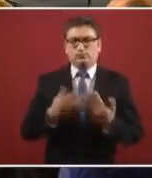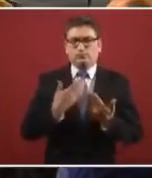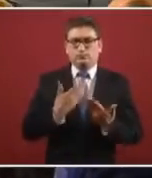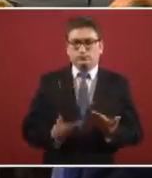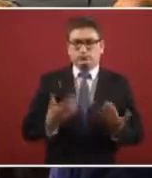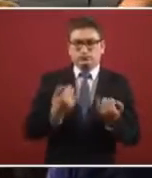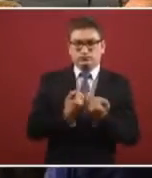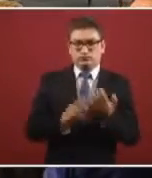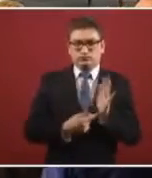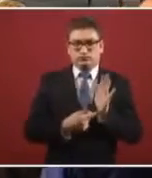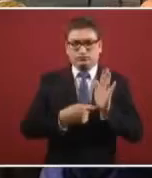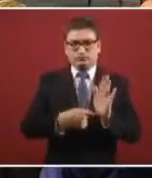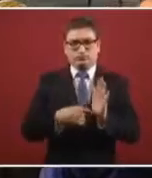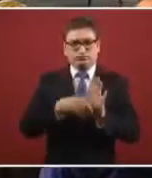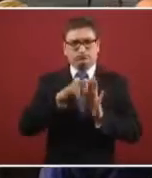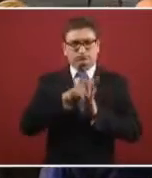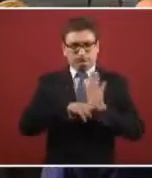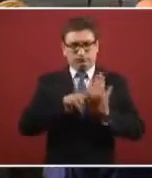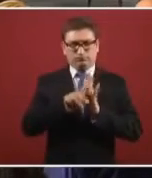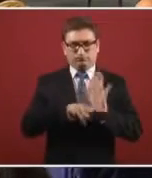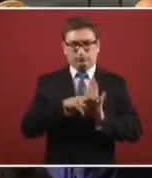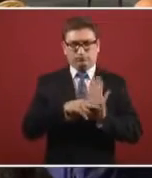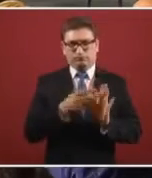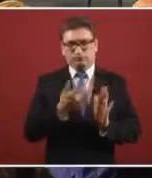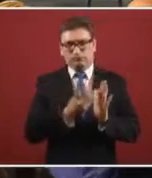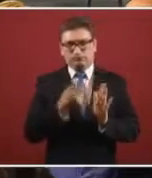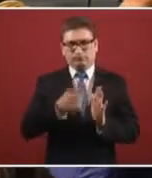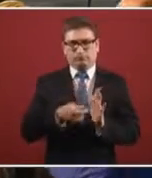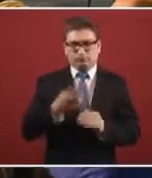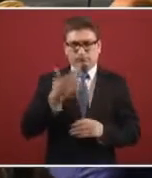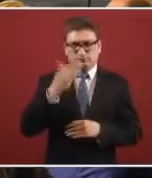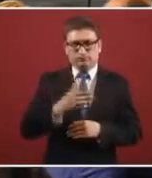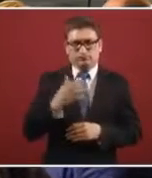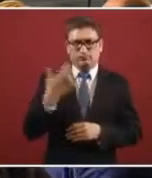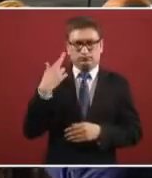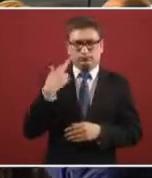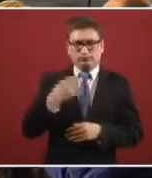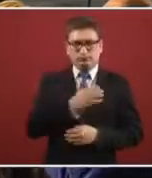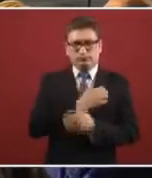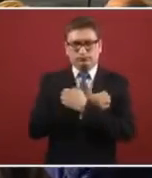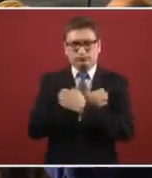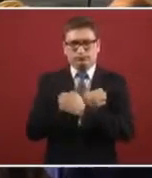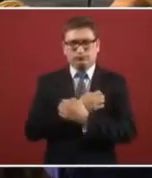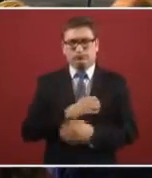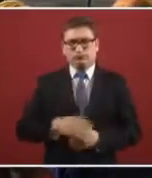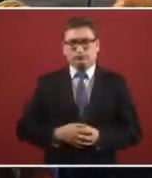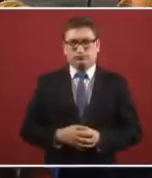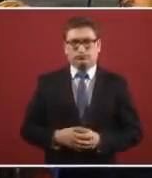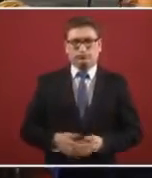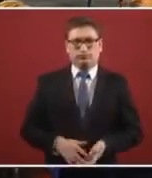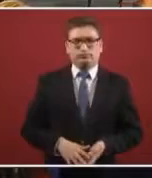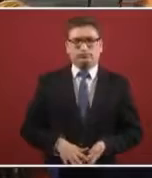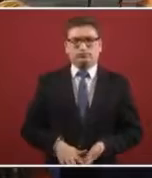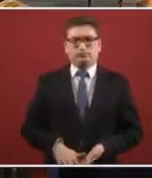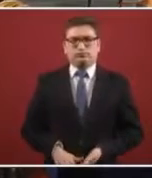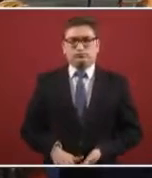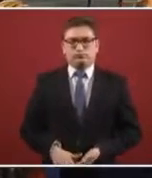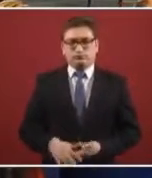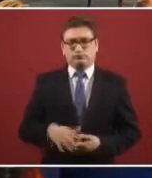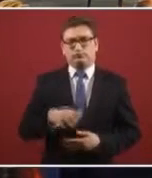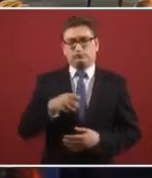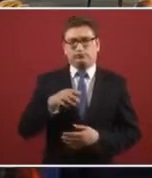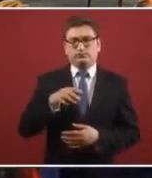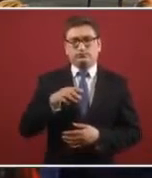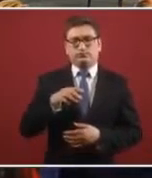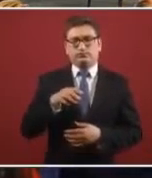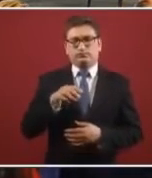a este video que a estará realization of en accounting. Radio Educación a las 16 horas, en las And estaciones del INEA radio a las education 16